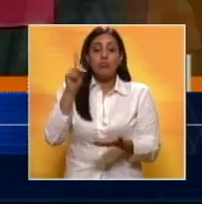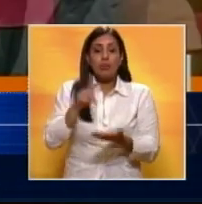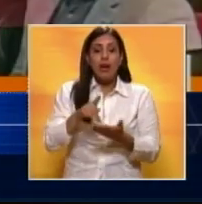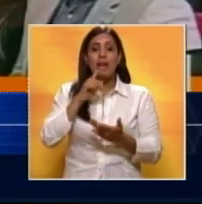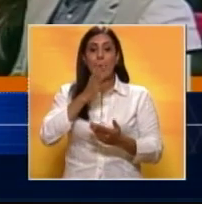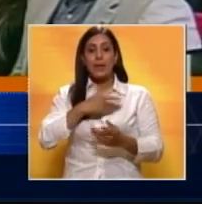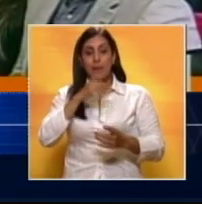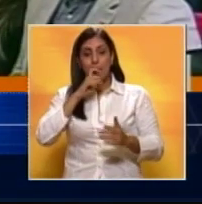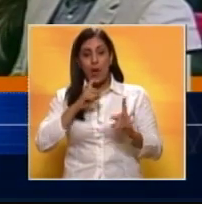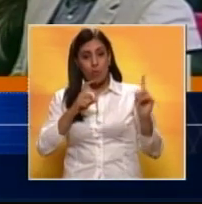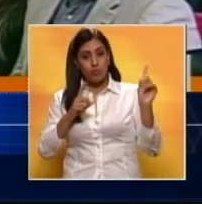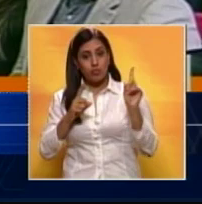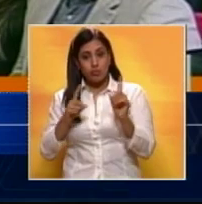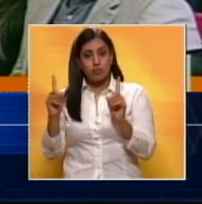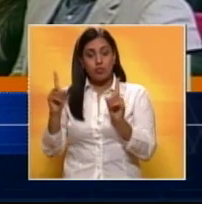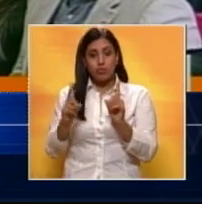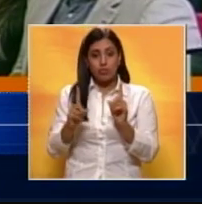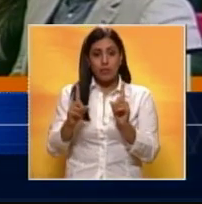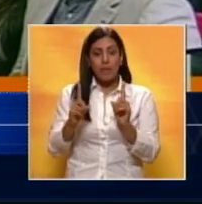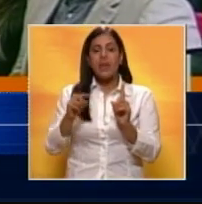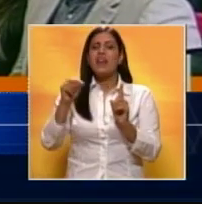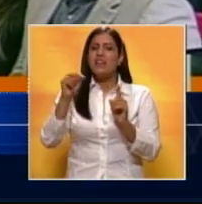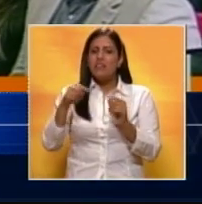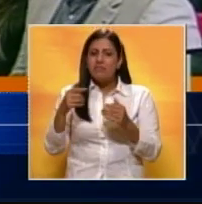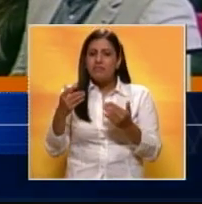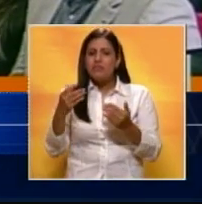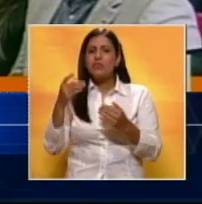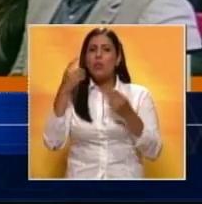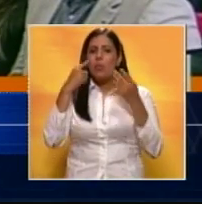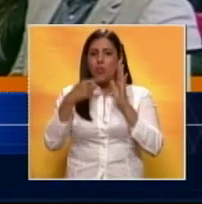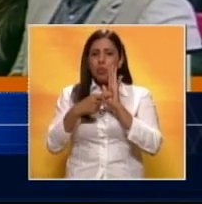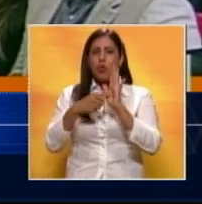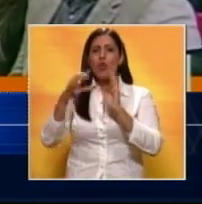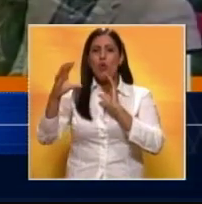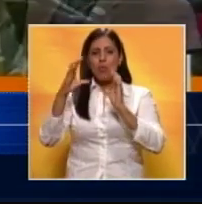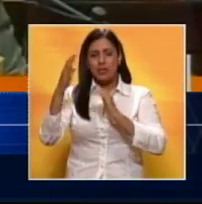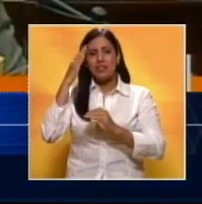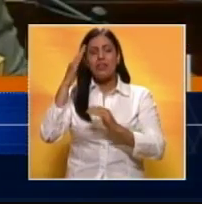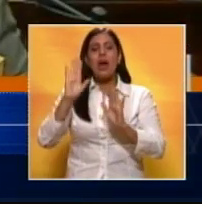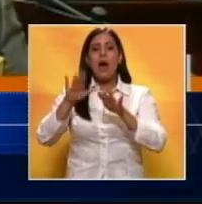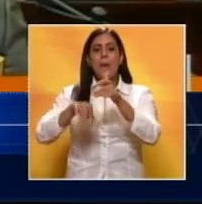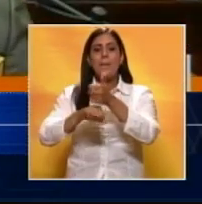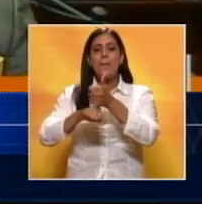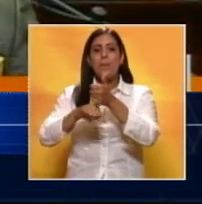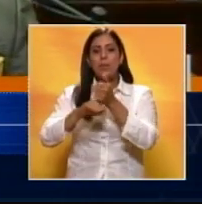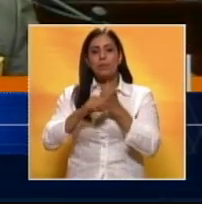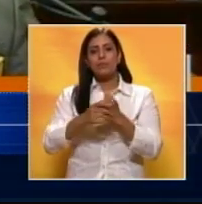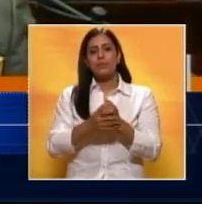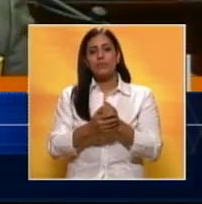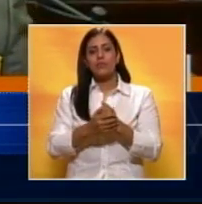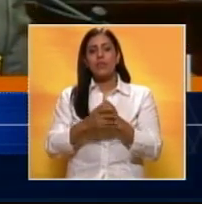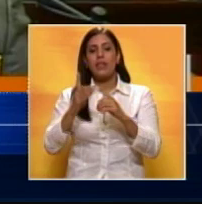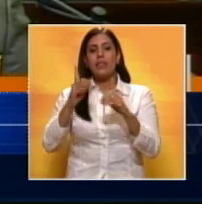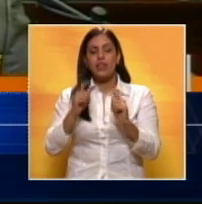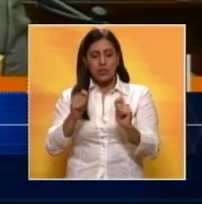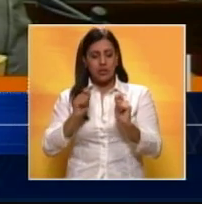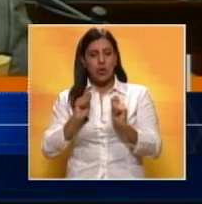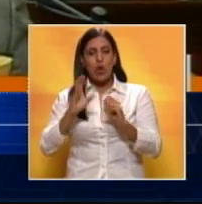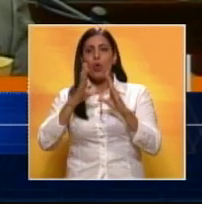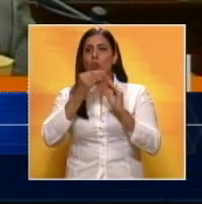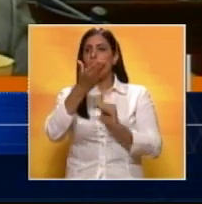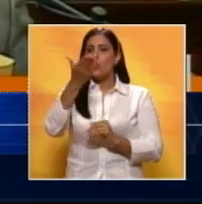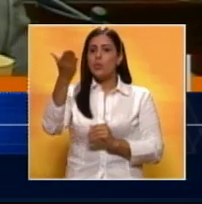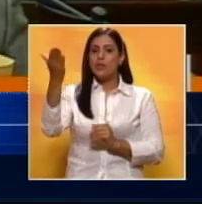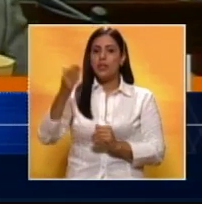ciudadano presidente de la República, eso es público y comunicacional, avaló la designación de